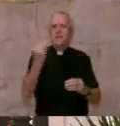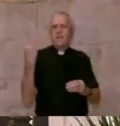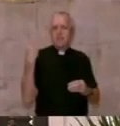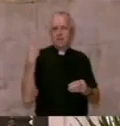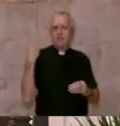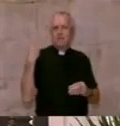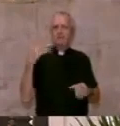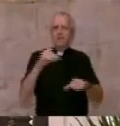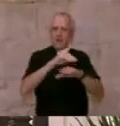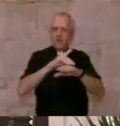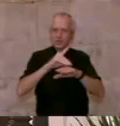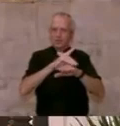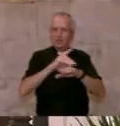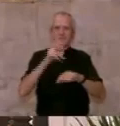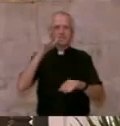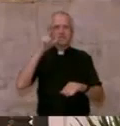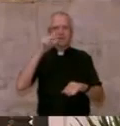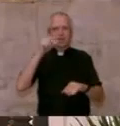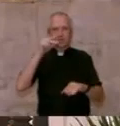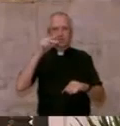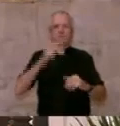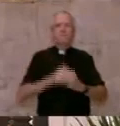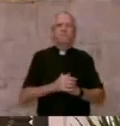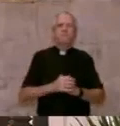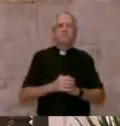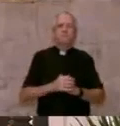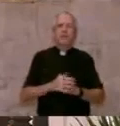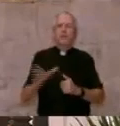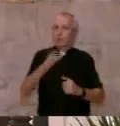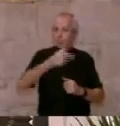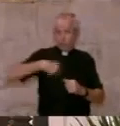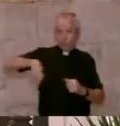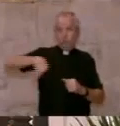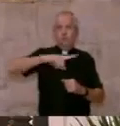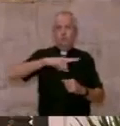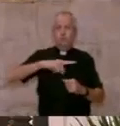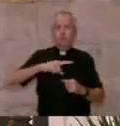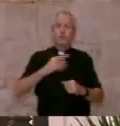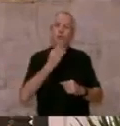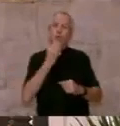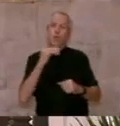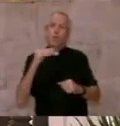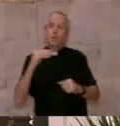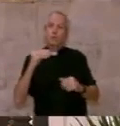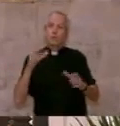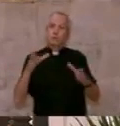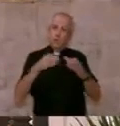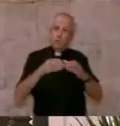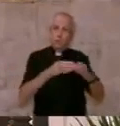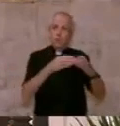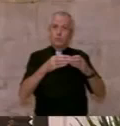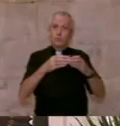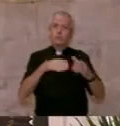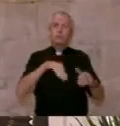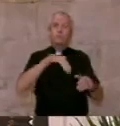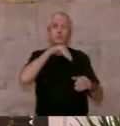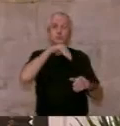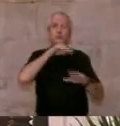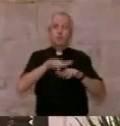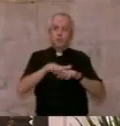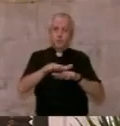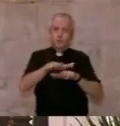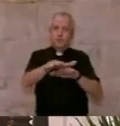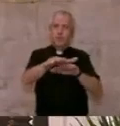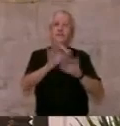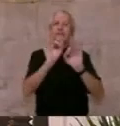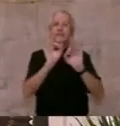Señor, formando el santo pueblo fiel de Dios que peregrina en la diócesis de Tortosa. Todos nosotros somos su pueblo